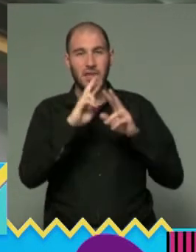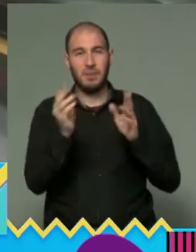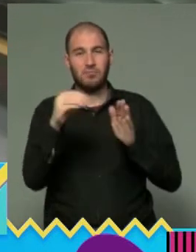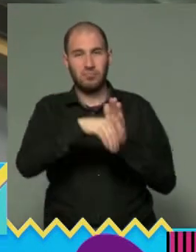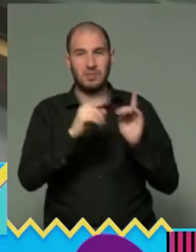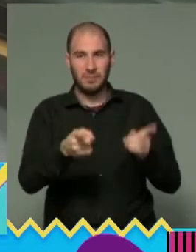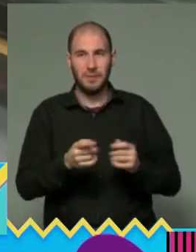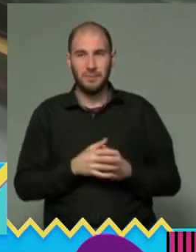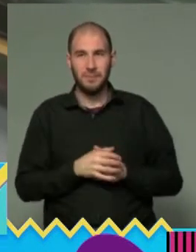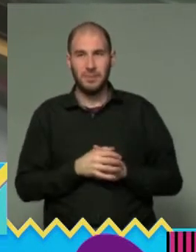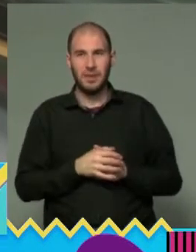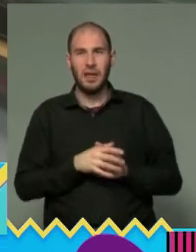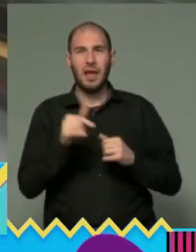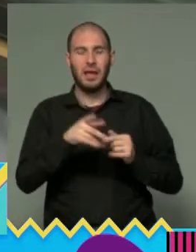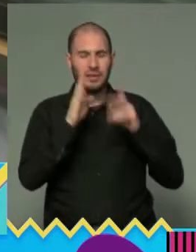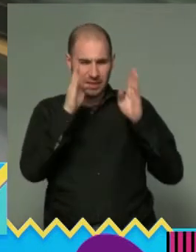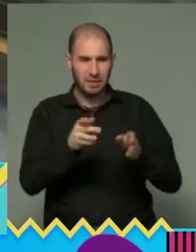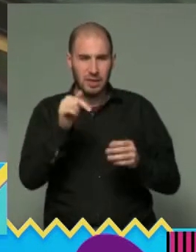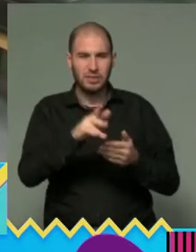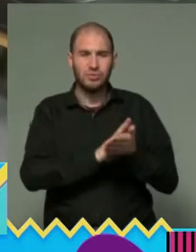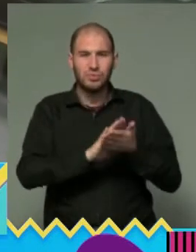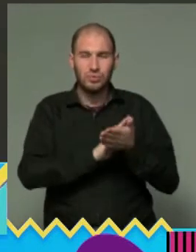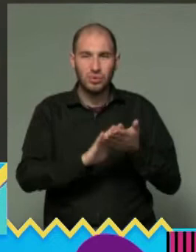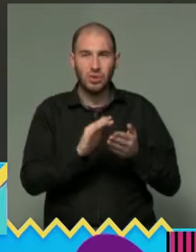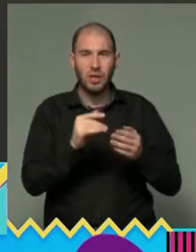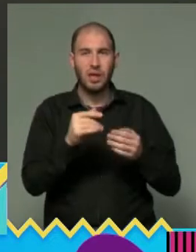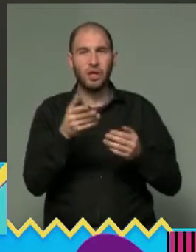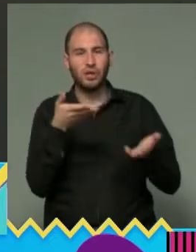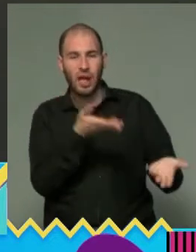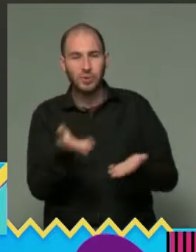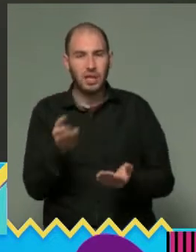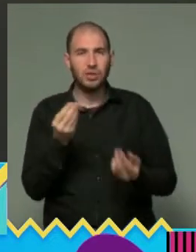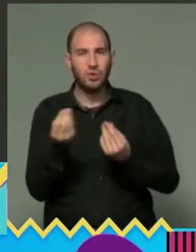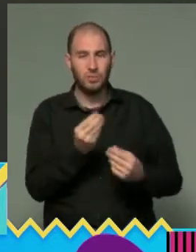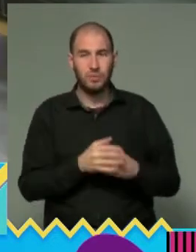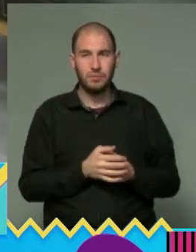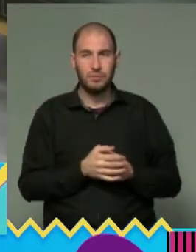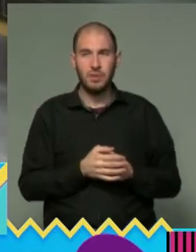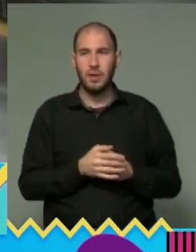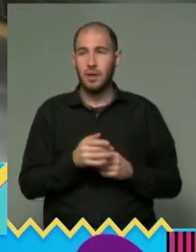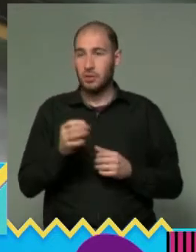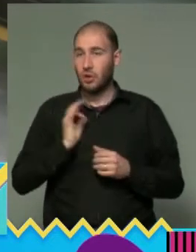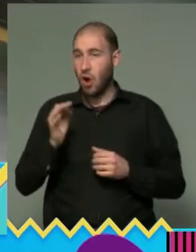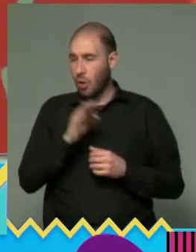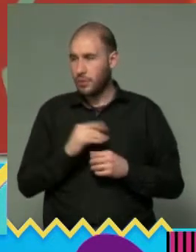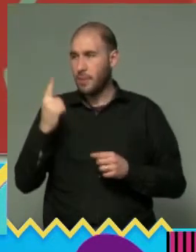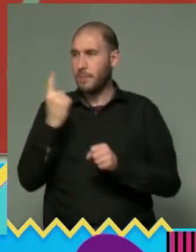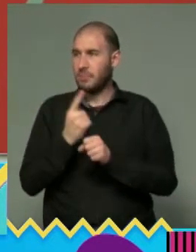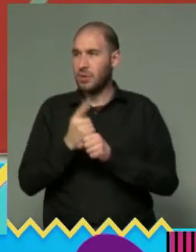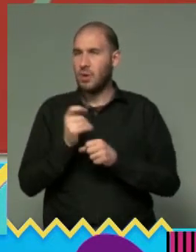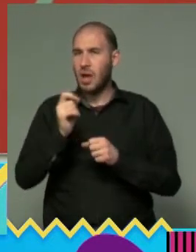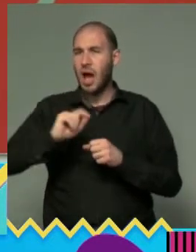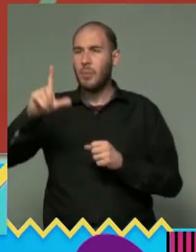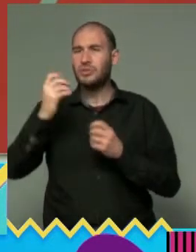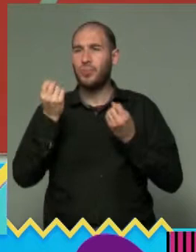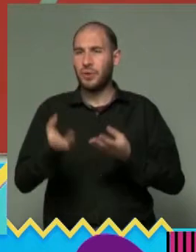temas. Volvamos un poco a esto. ¿Esto soluciona? ¿Dónde hay que abordarlo? ¿Desde dónde hay que ir? Yo pienso que primero hay que ver por qué aumentaron